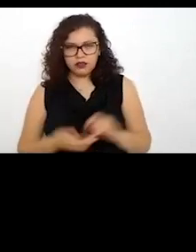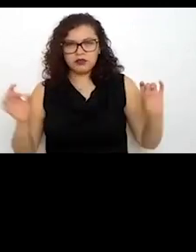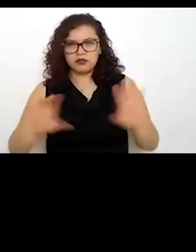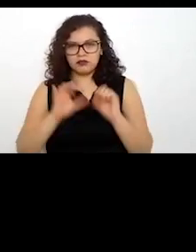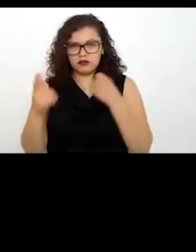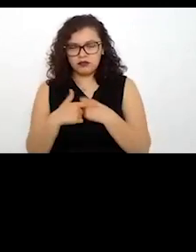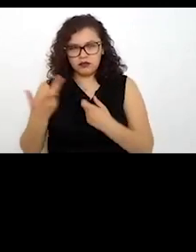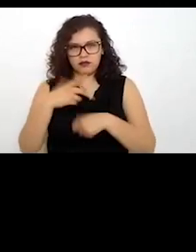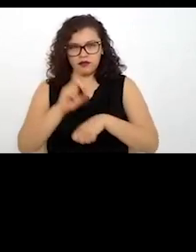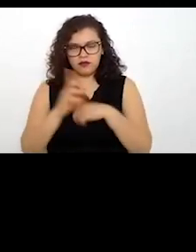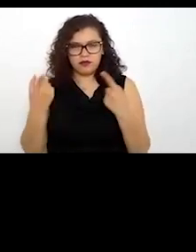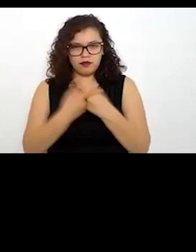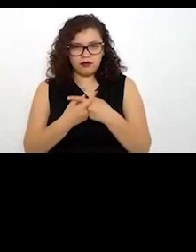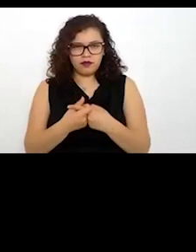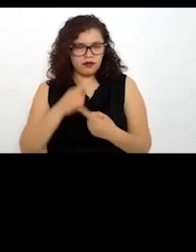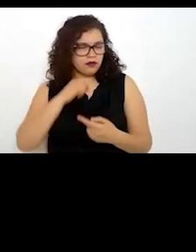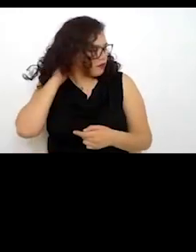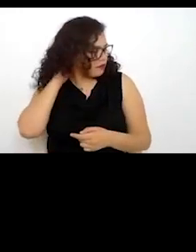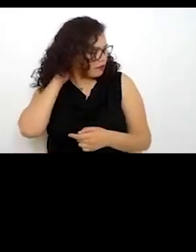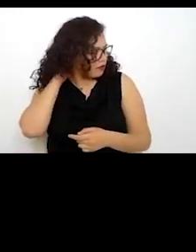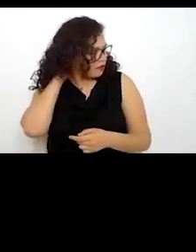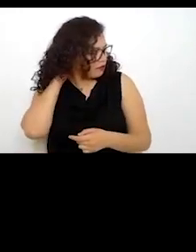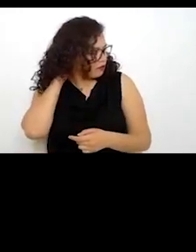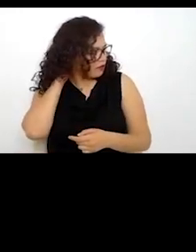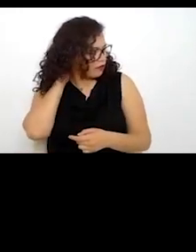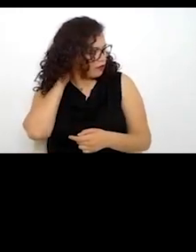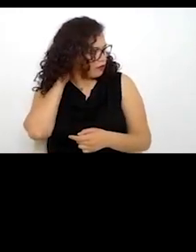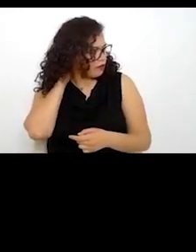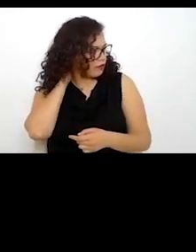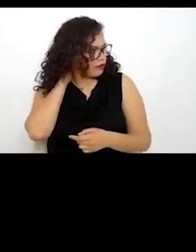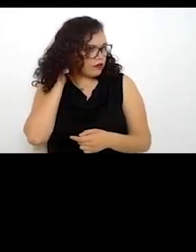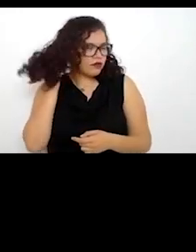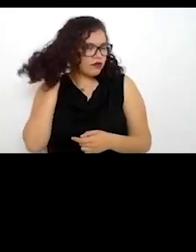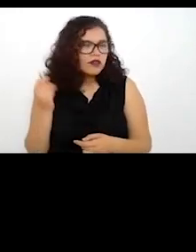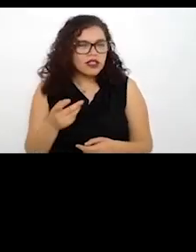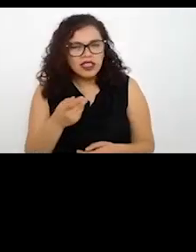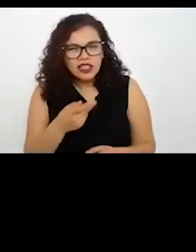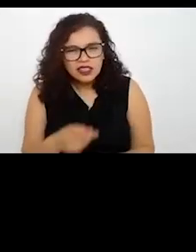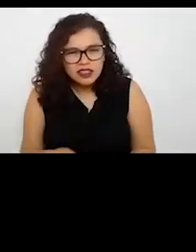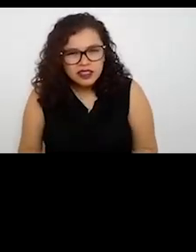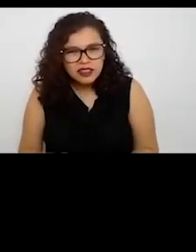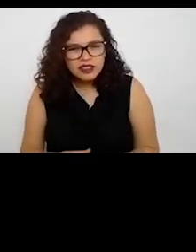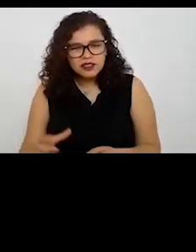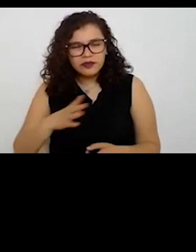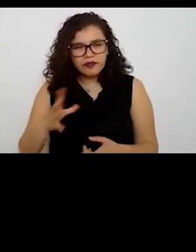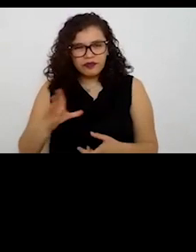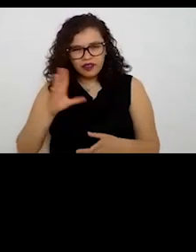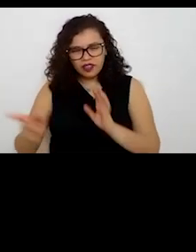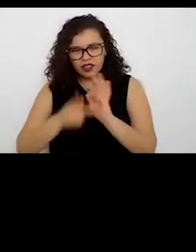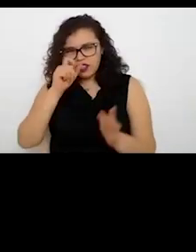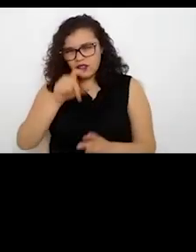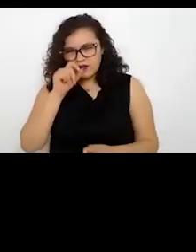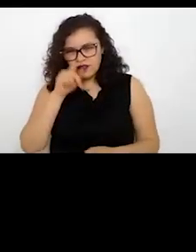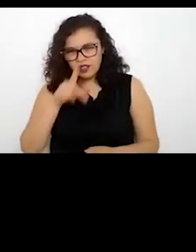de lo contrario, 110, de lo contrario estaríamos hablando de deducciones ilegales. Se mencionan, por ejemplo, aquellas retenciones que se tienen que